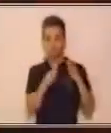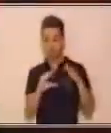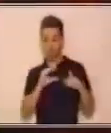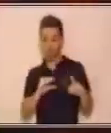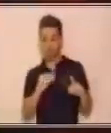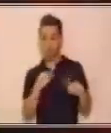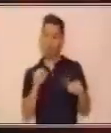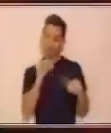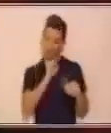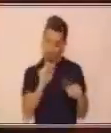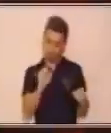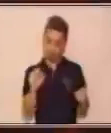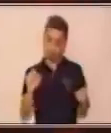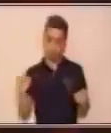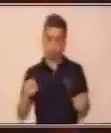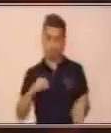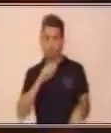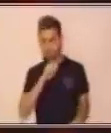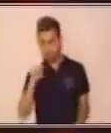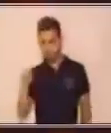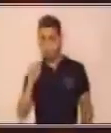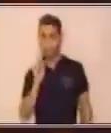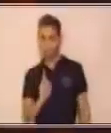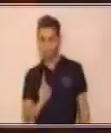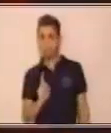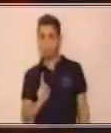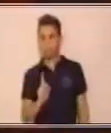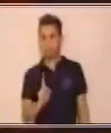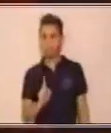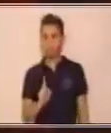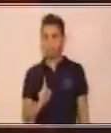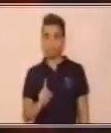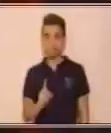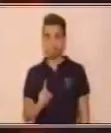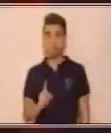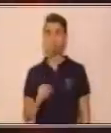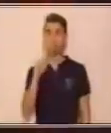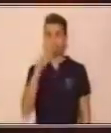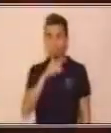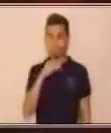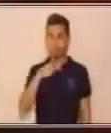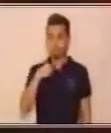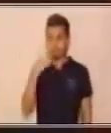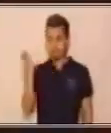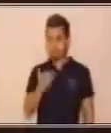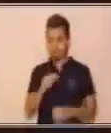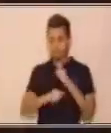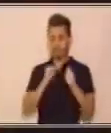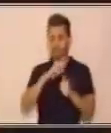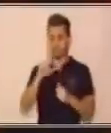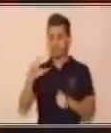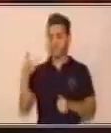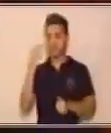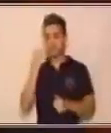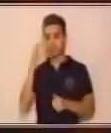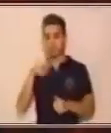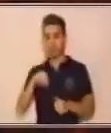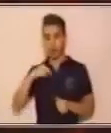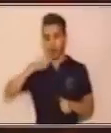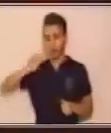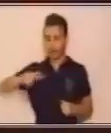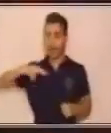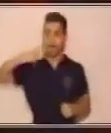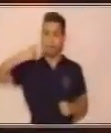unidad y voy a escribir la fracción inversa a 2 sobre 1,